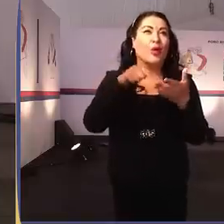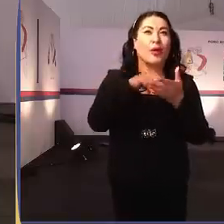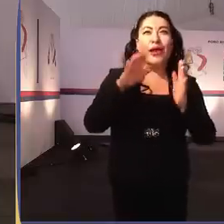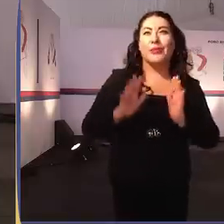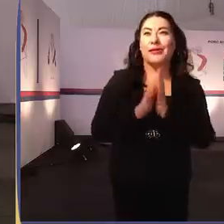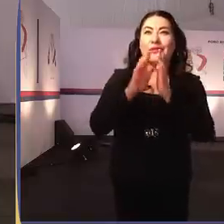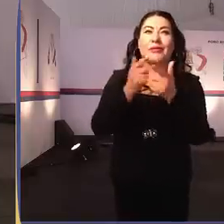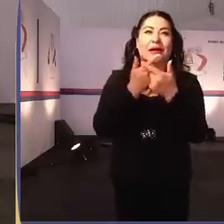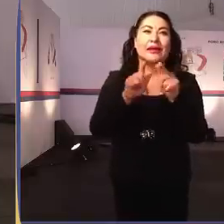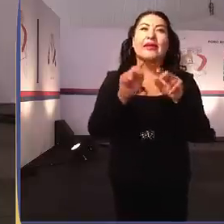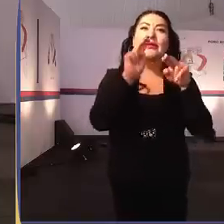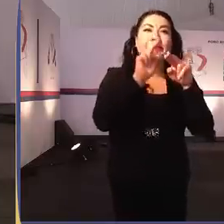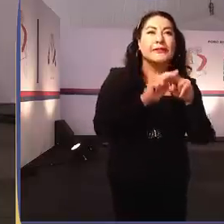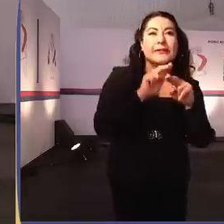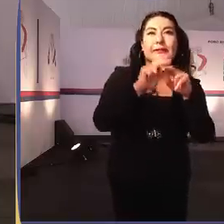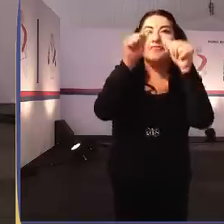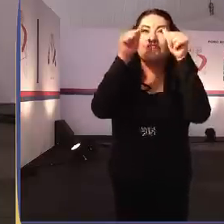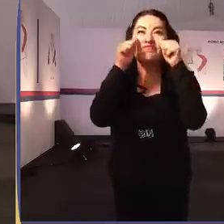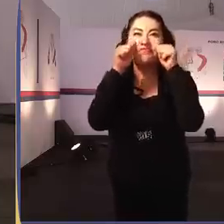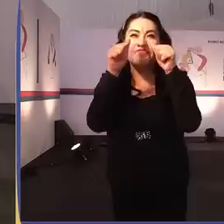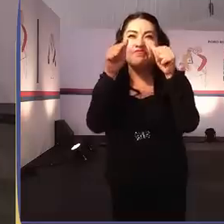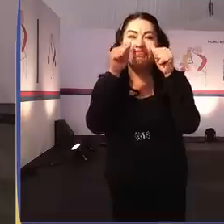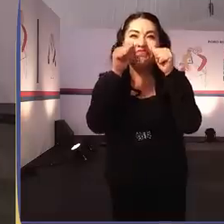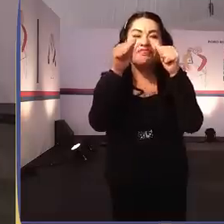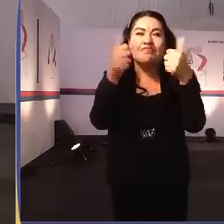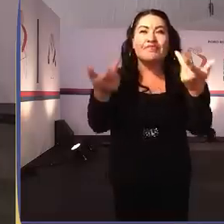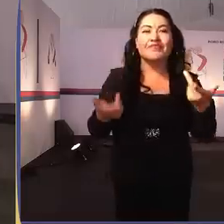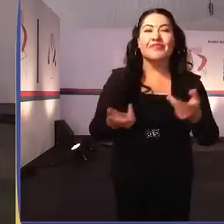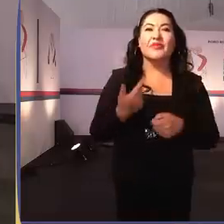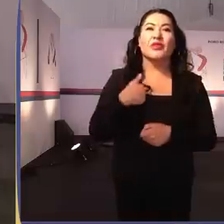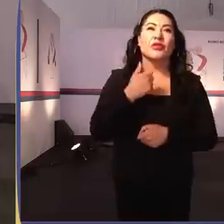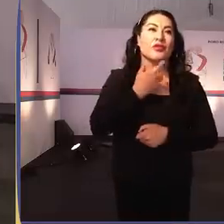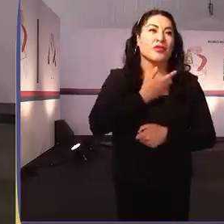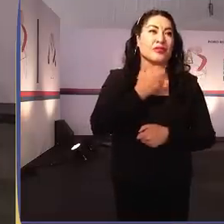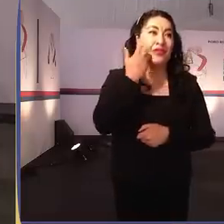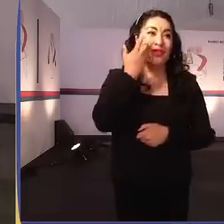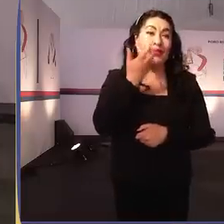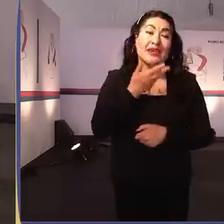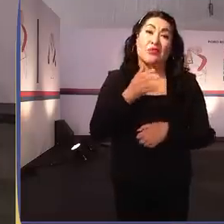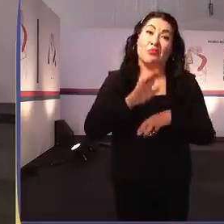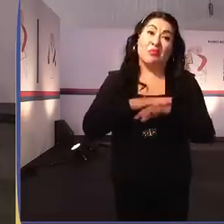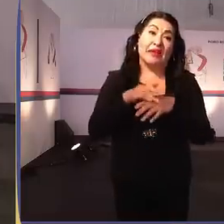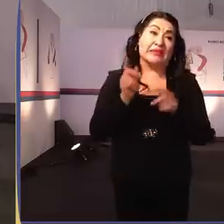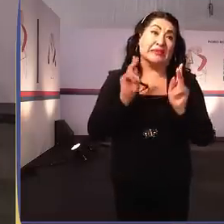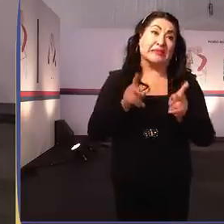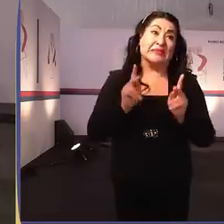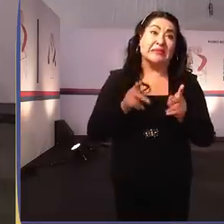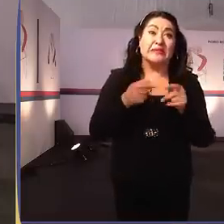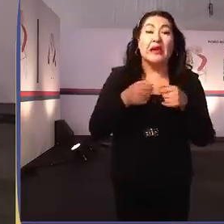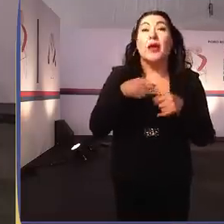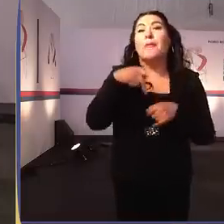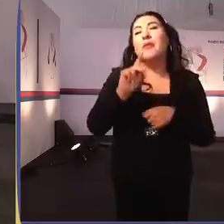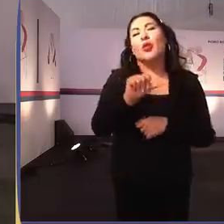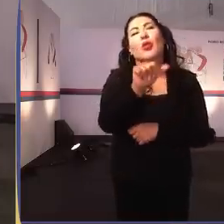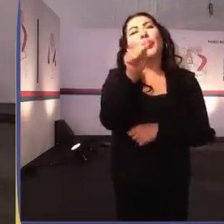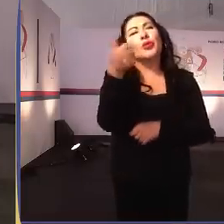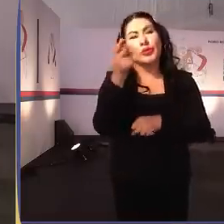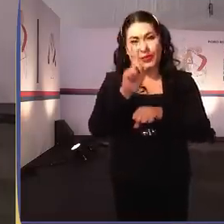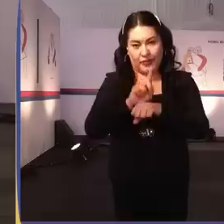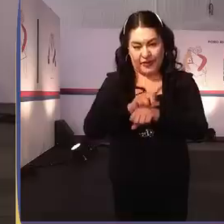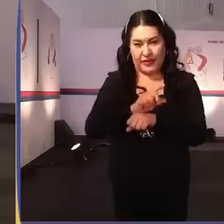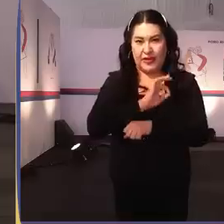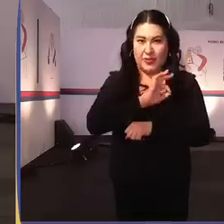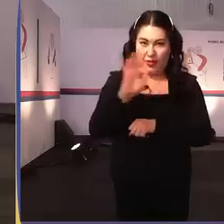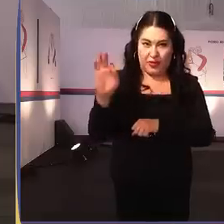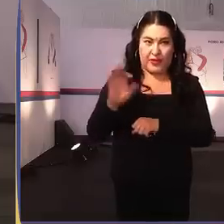sentarse, escuchar lo que estamos hablando. Me gustaría mucho que hubiese habido más diálogo con ustedes, pero bueno, en otra ocasión se dará